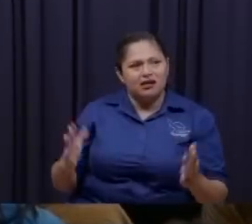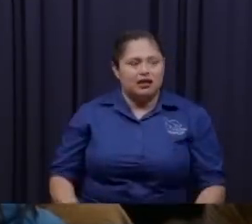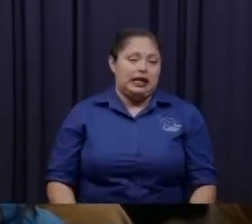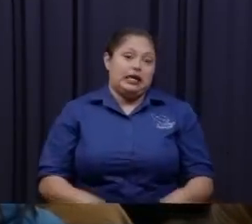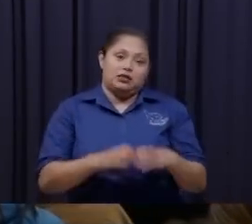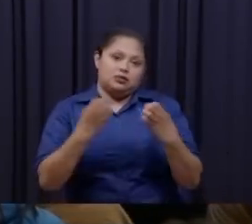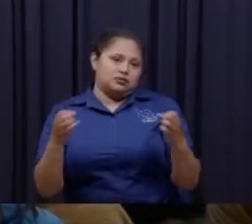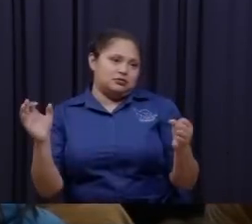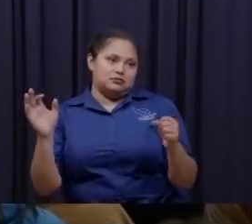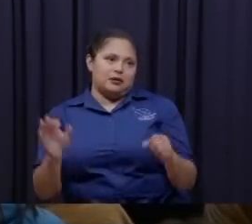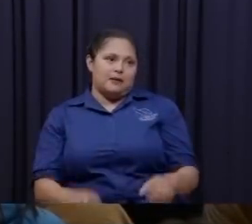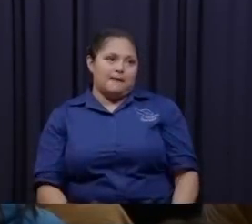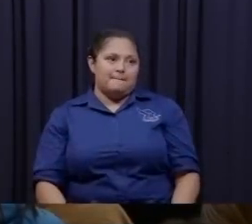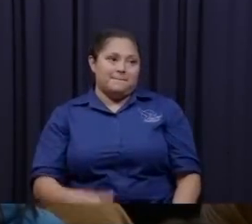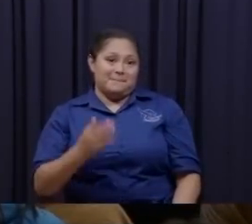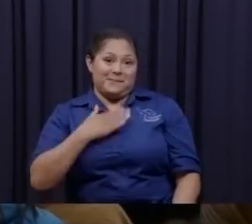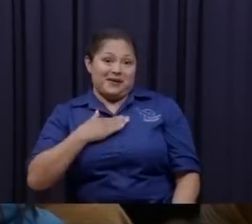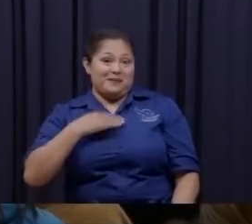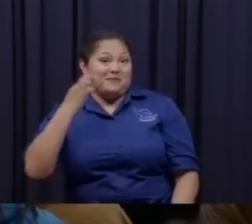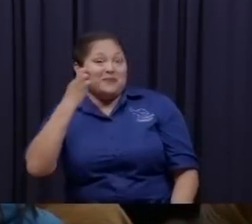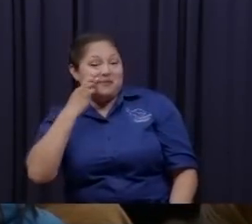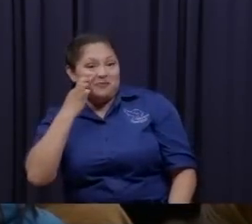Total, que como también era rascado.